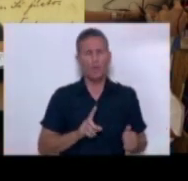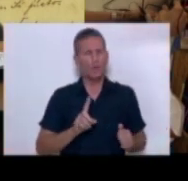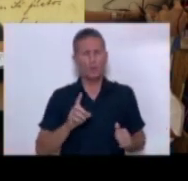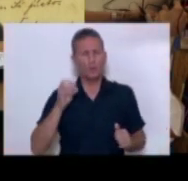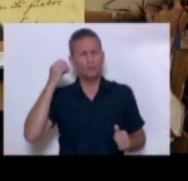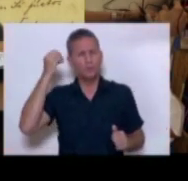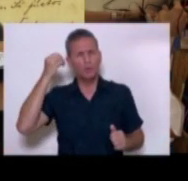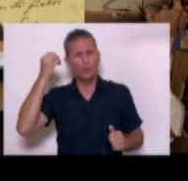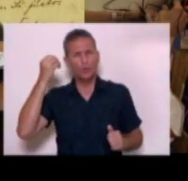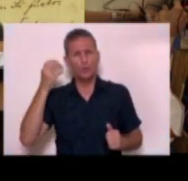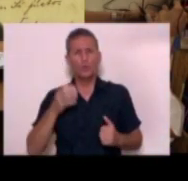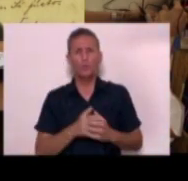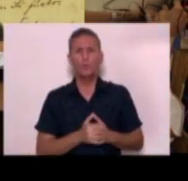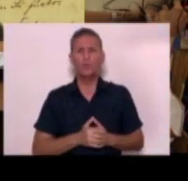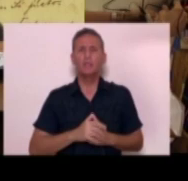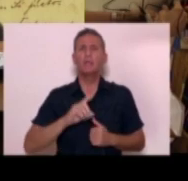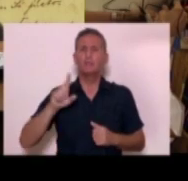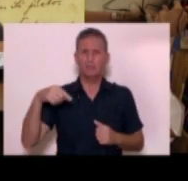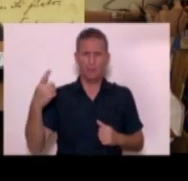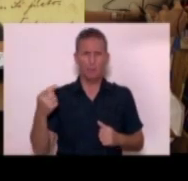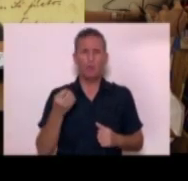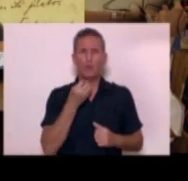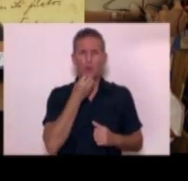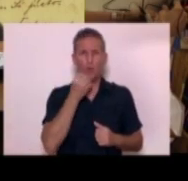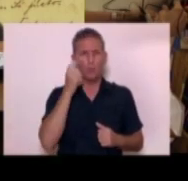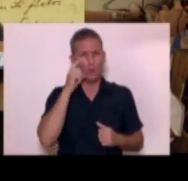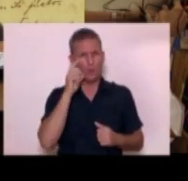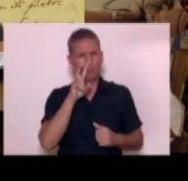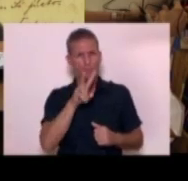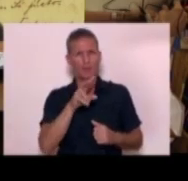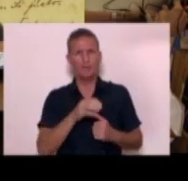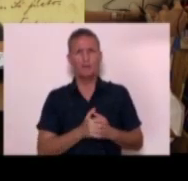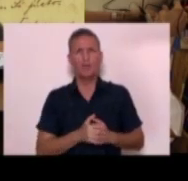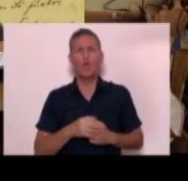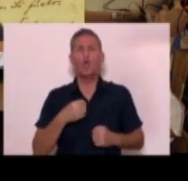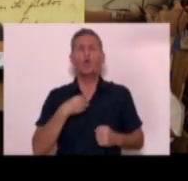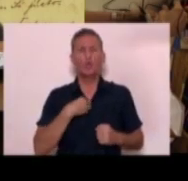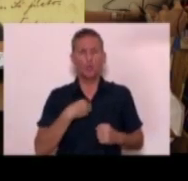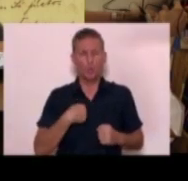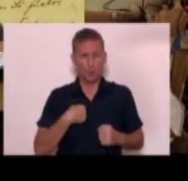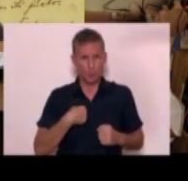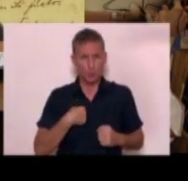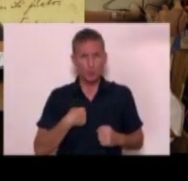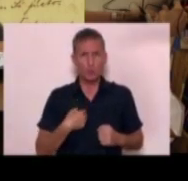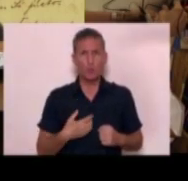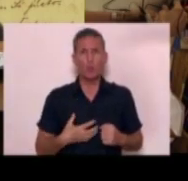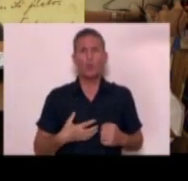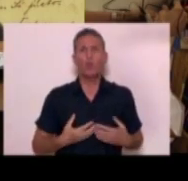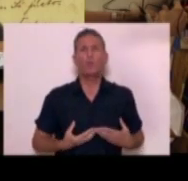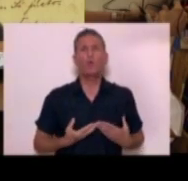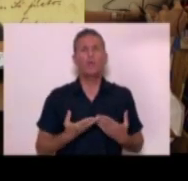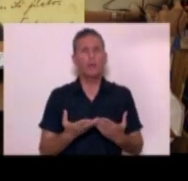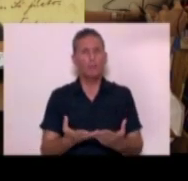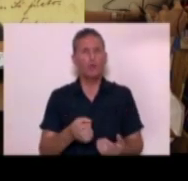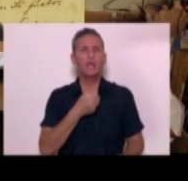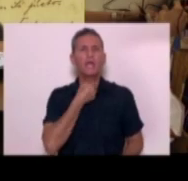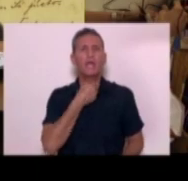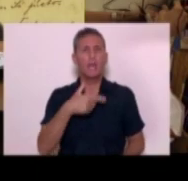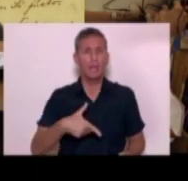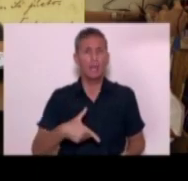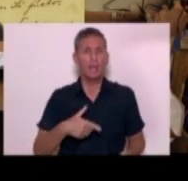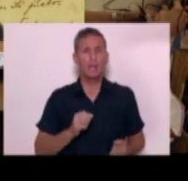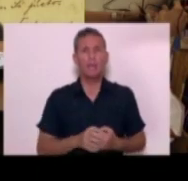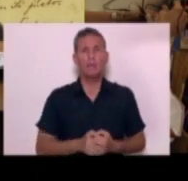ortografía? Bueno, si no es así, no se preocupen. De todas formas, lo pueden ver después. Por mi parte, yo les